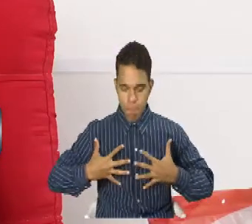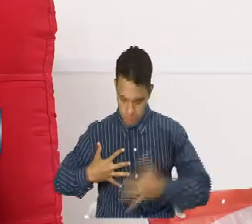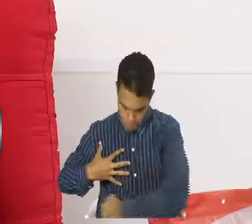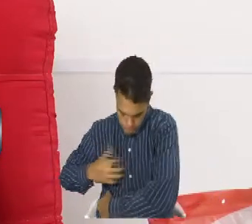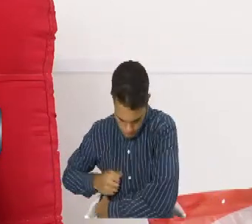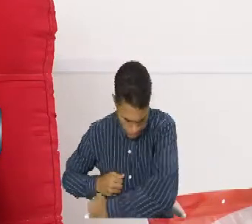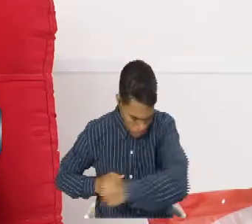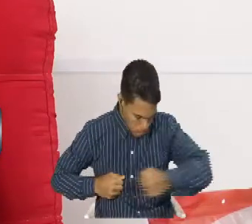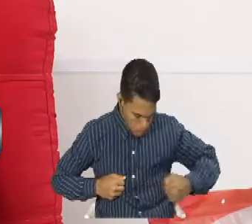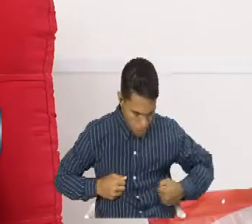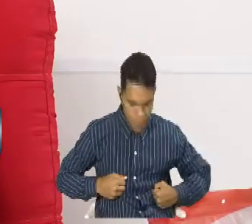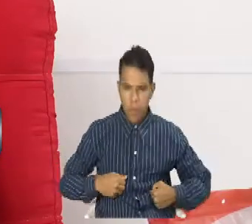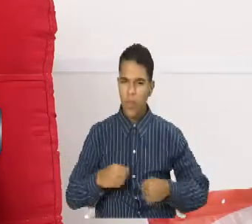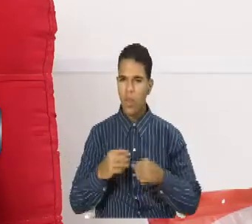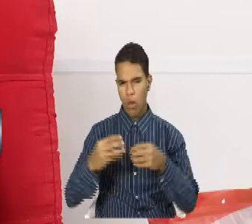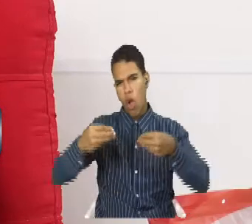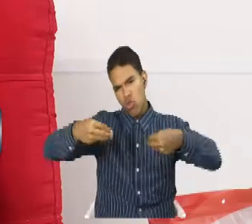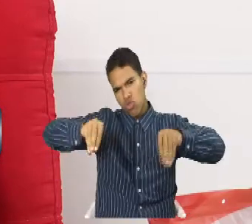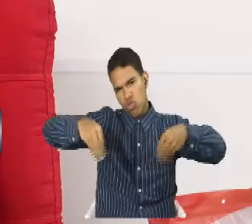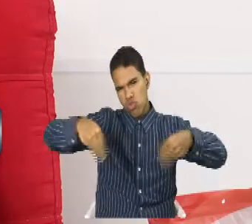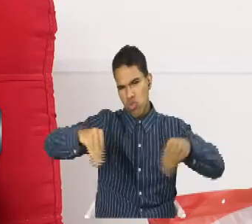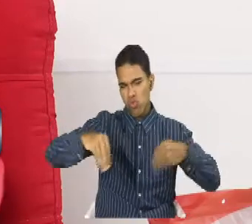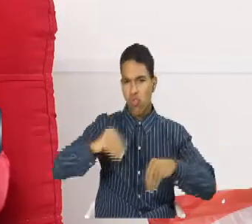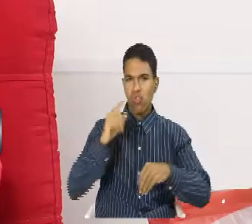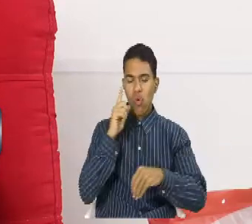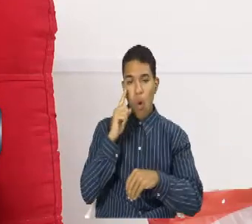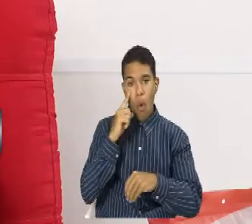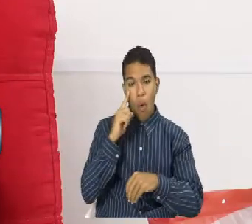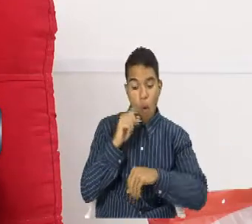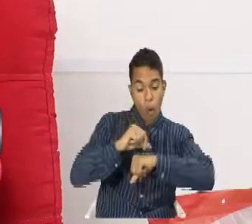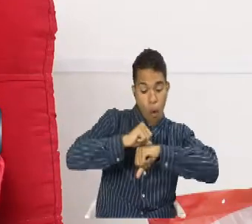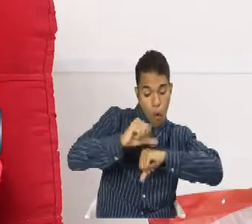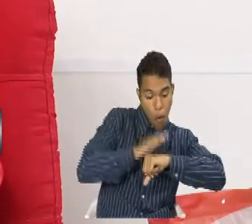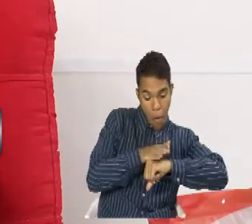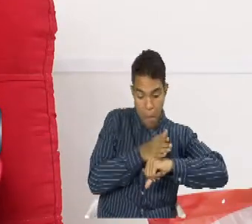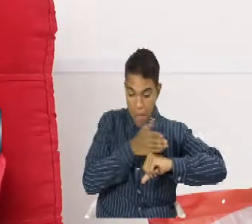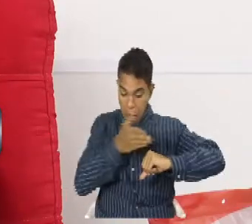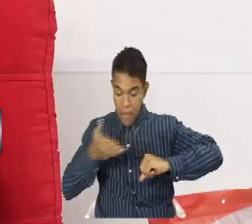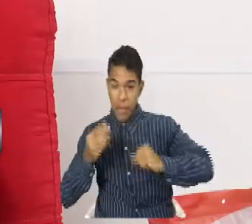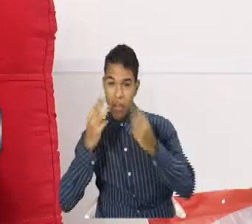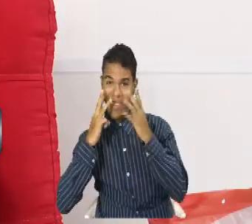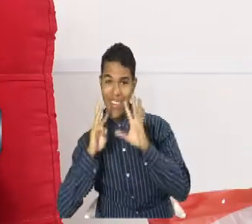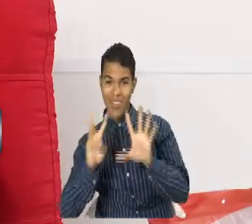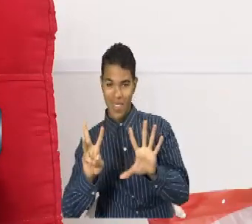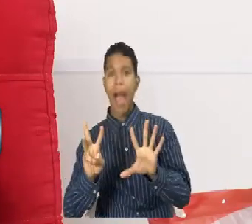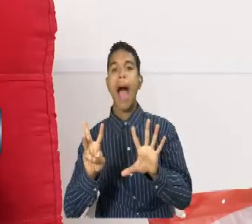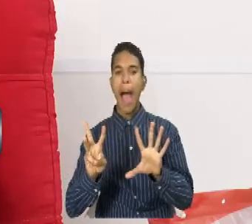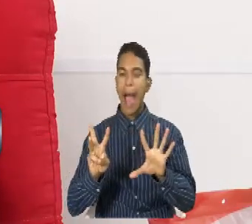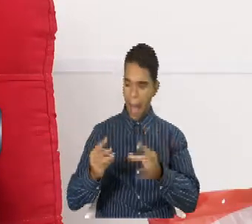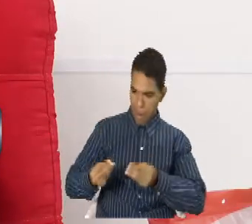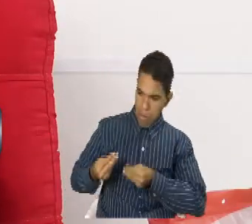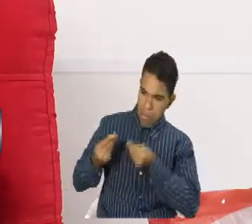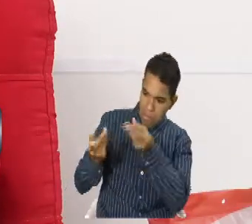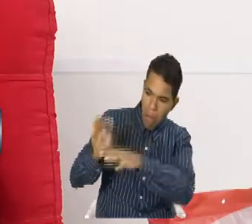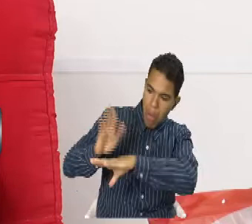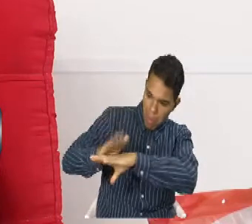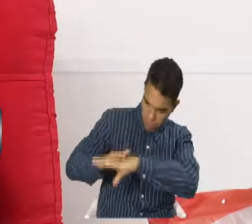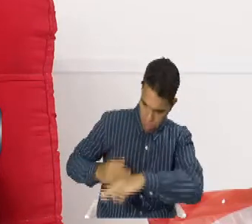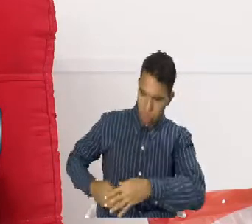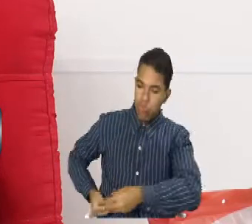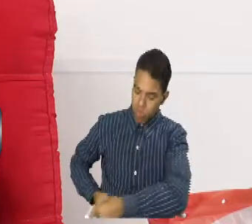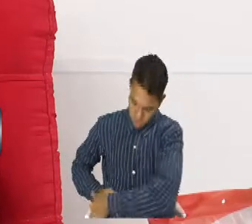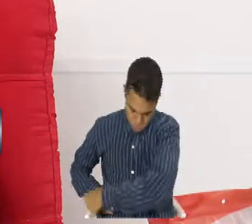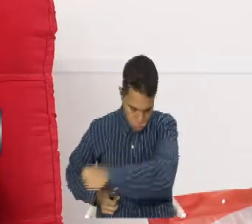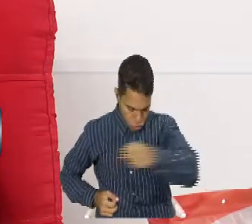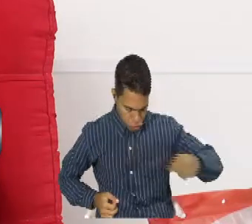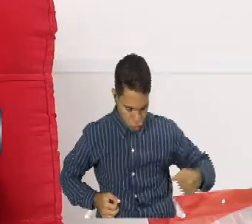los 8 días. Esto ya va a ser otro tipo de efecto. Esta compresión va a ayudar a que la paciente ya no